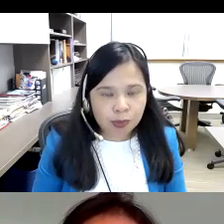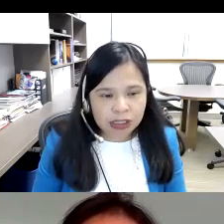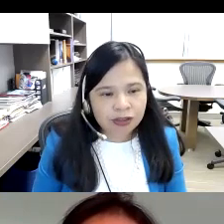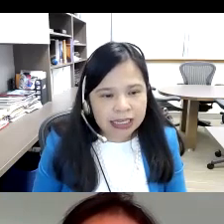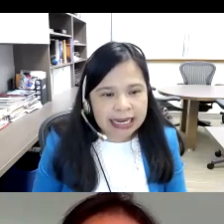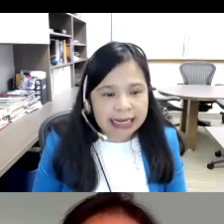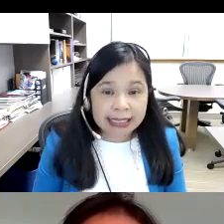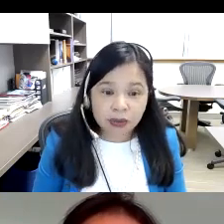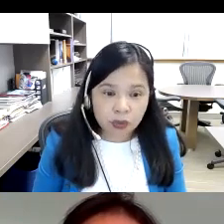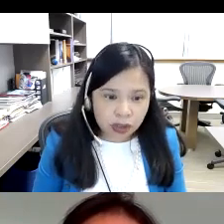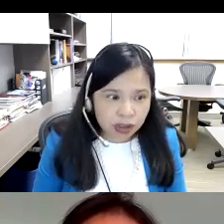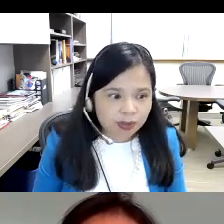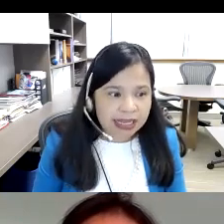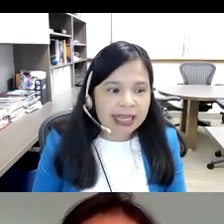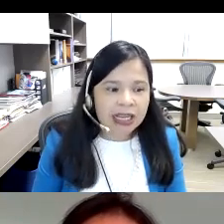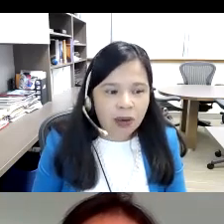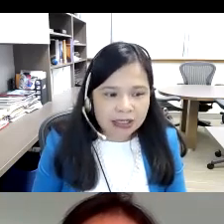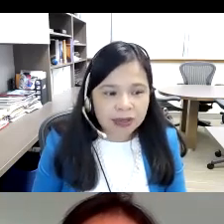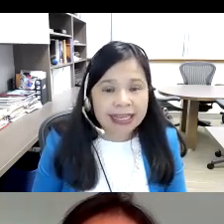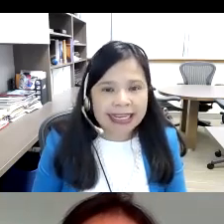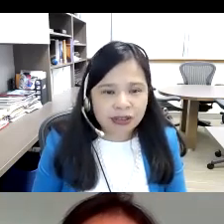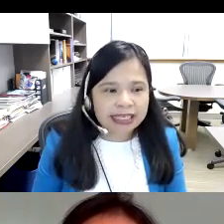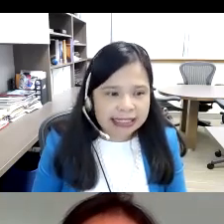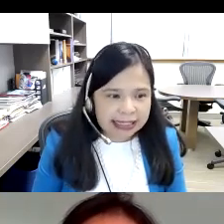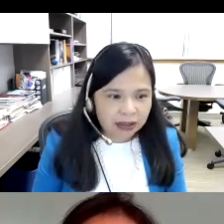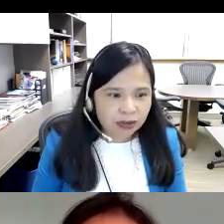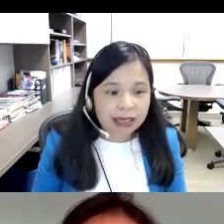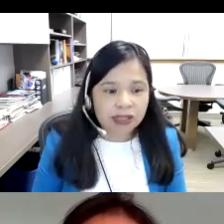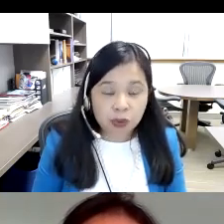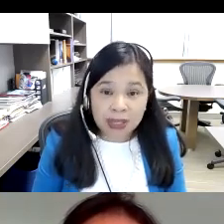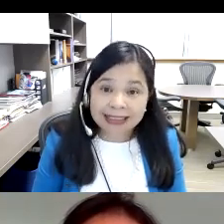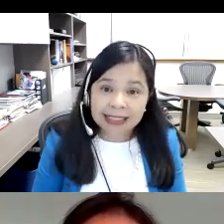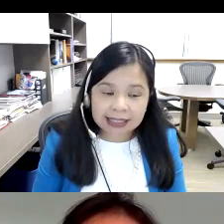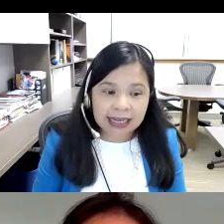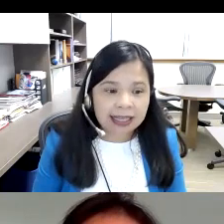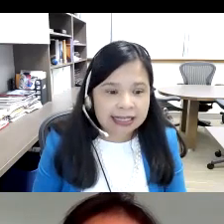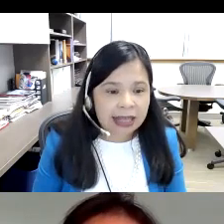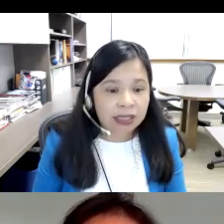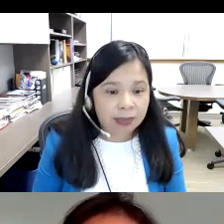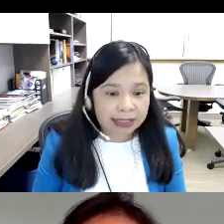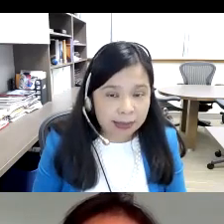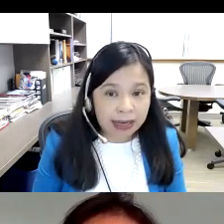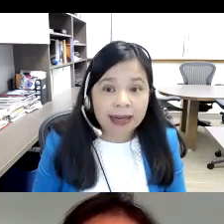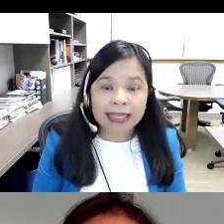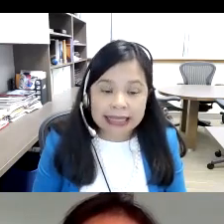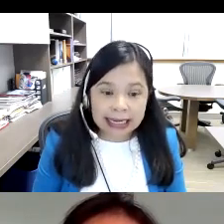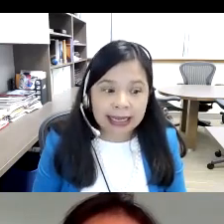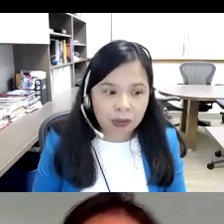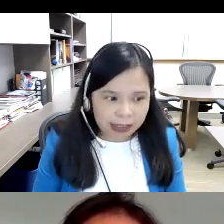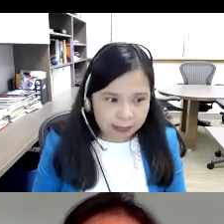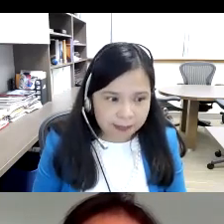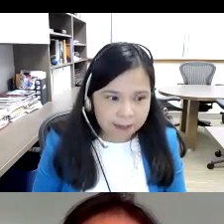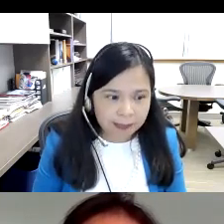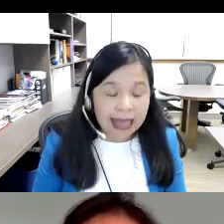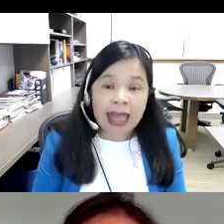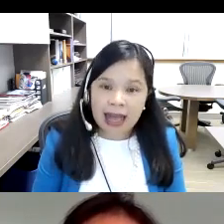los propósitos generales de estos workshops y cuáles son aquellos requisitos que los estudiantes que estén interesados en participar tienen que